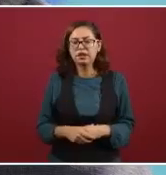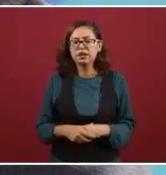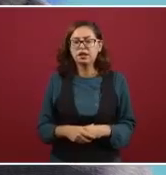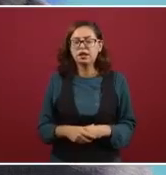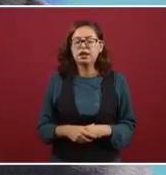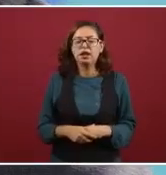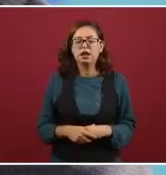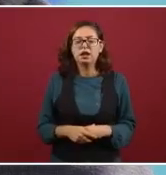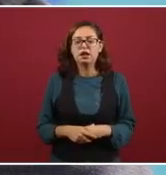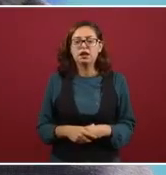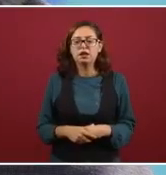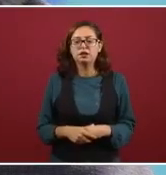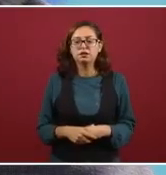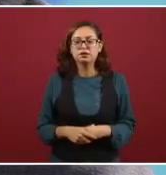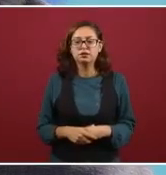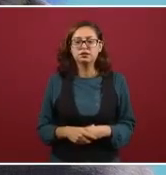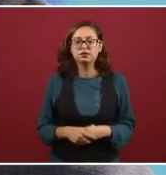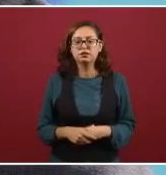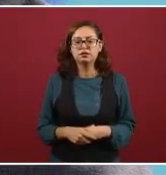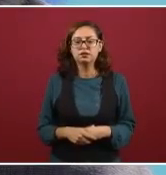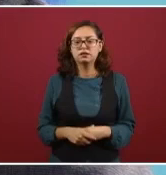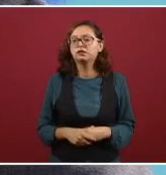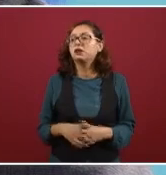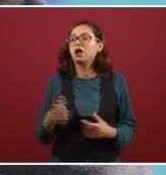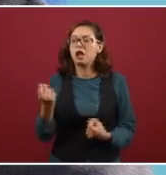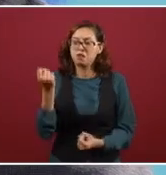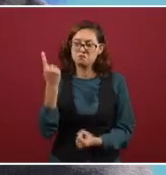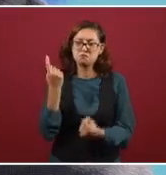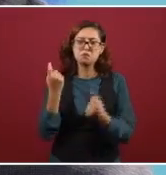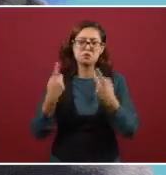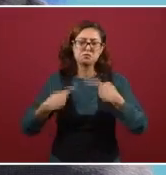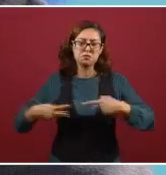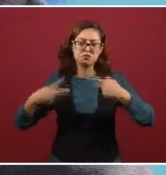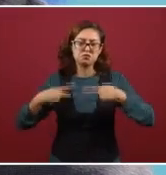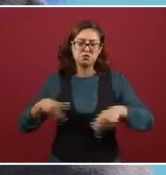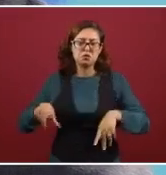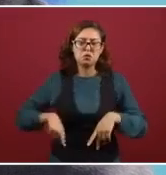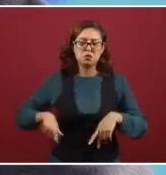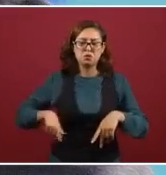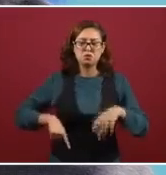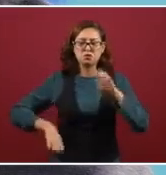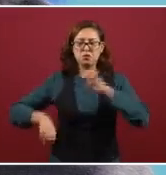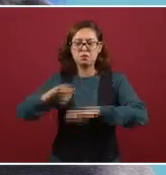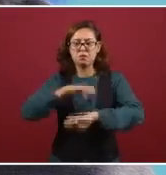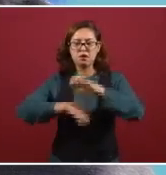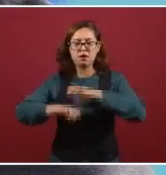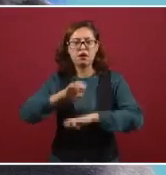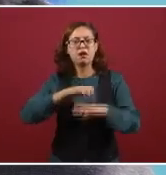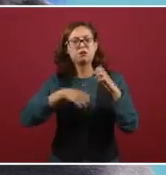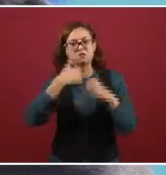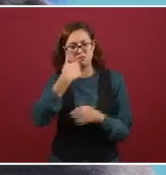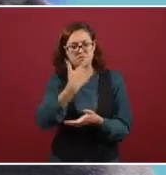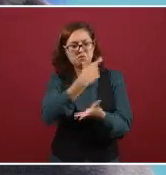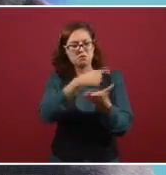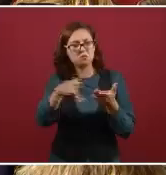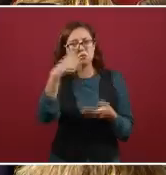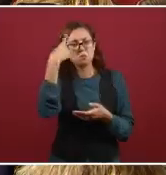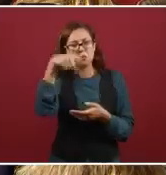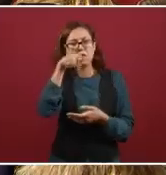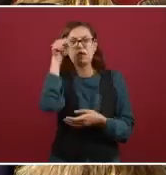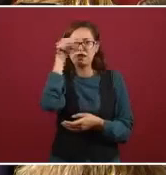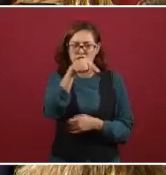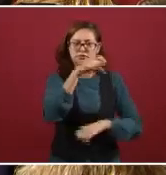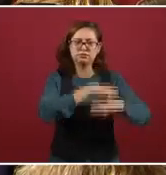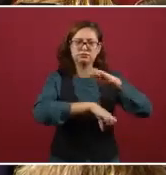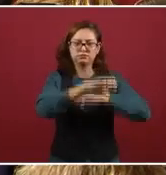la casa porque para algunos es de interés adquirir la vivienda para poner la embajada. Otro grupo son los vecinos,